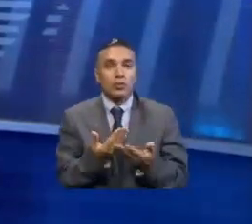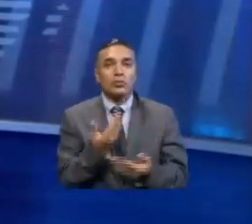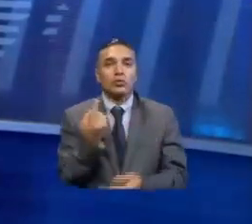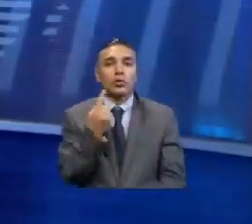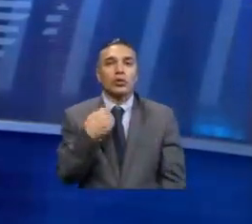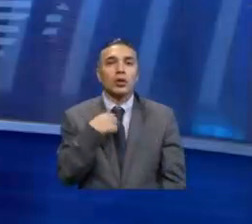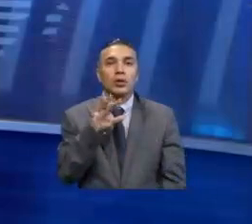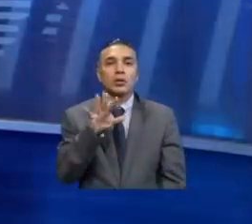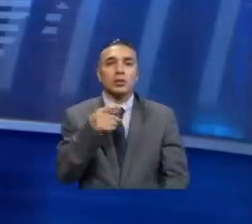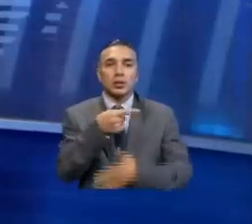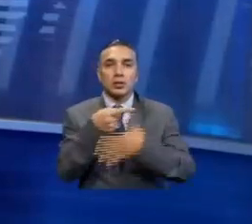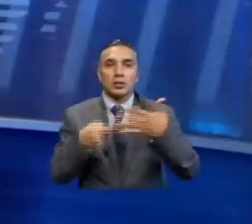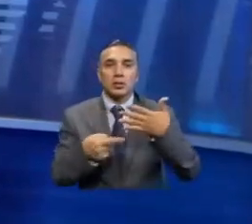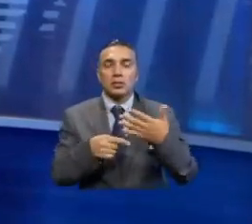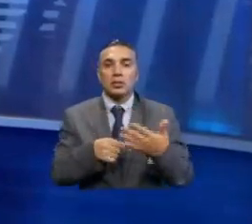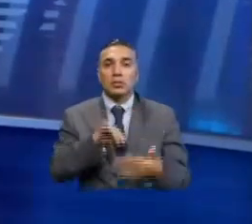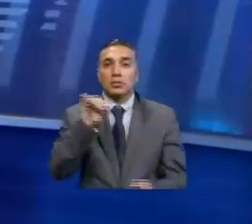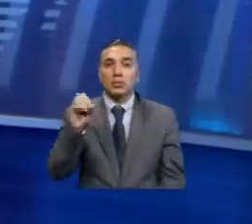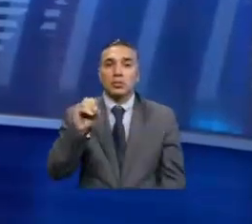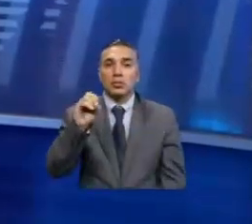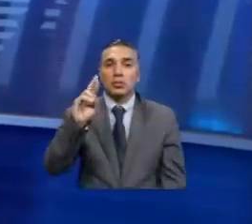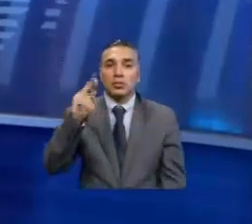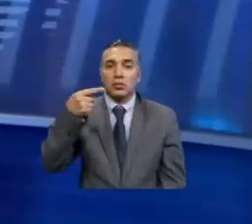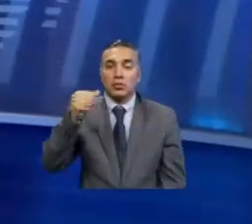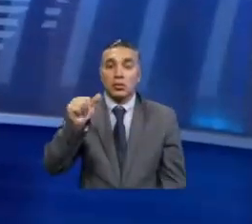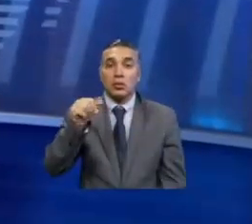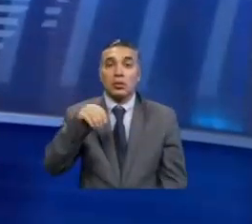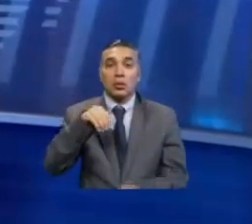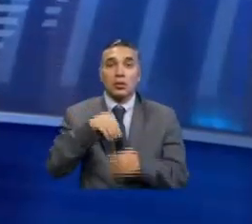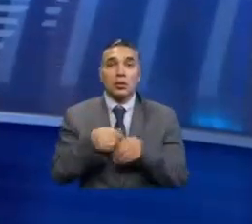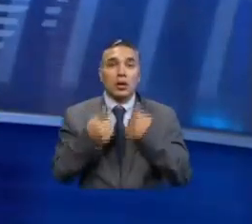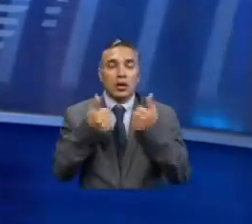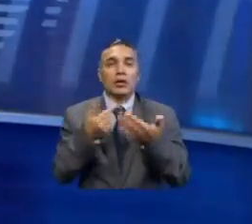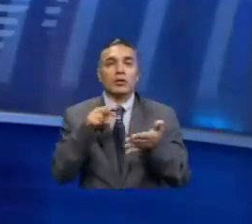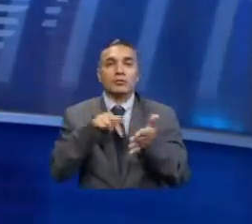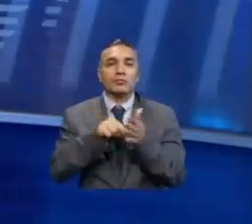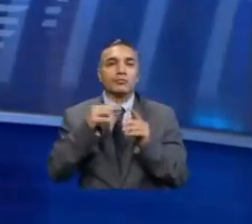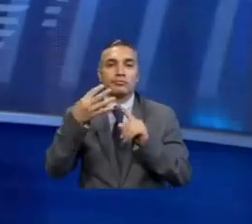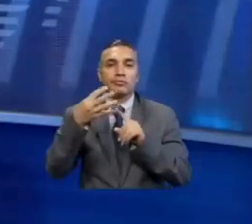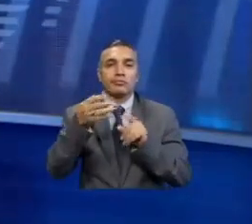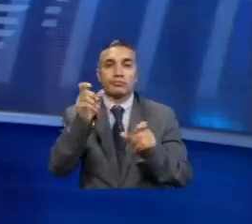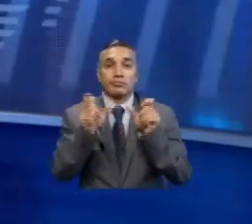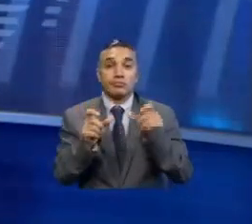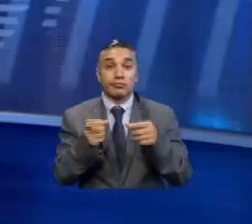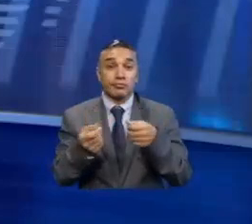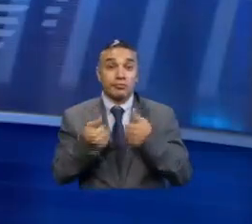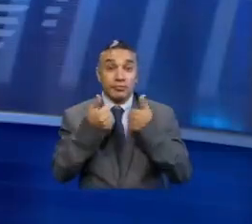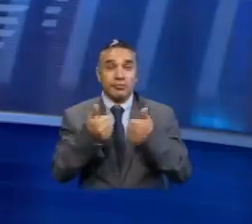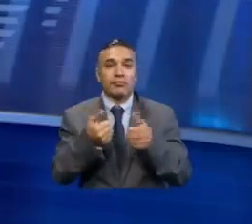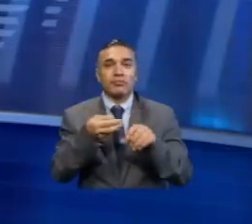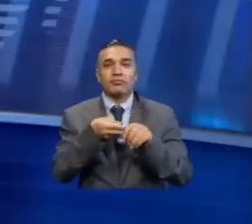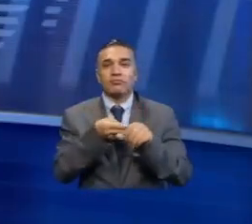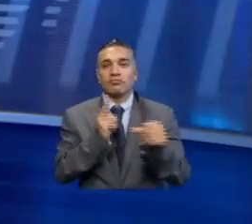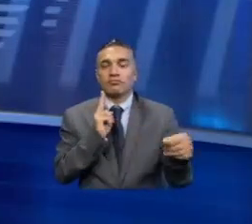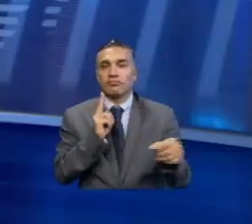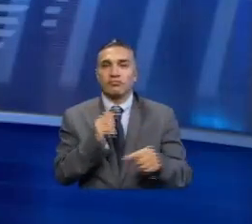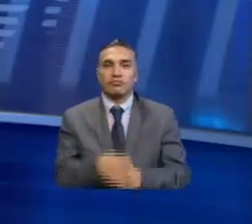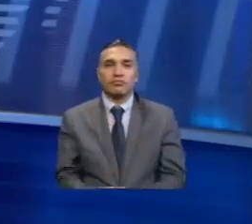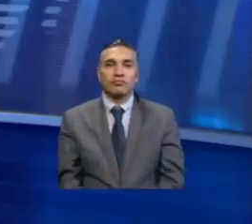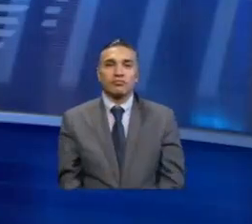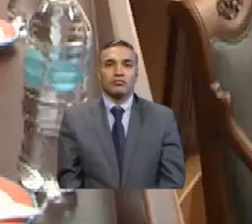5. Jorge Sosa, postulante de la función de transparencia, se convirtió en el cuarto aspirante en renunciar.